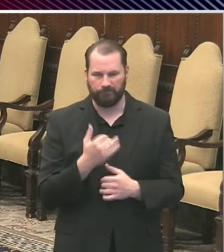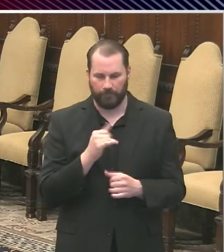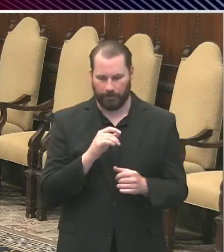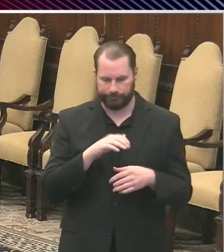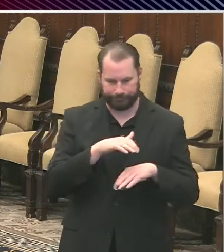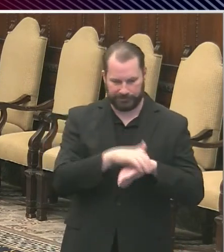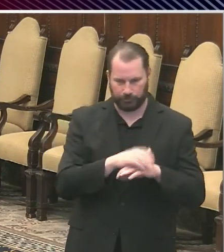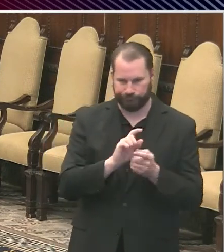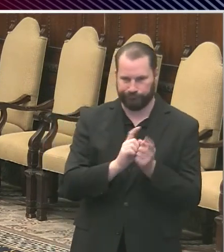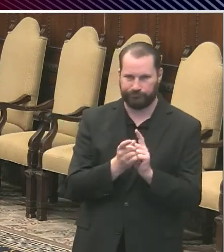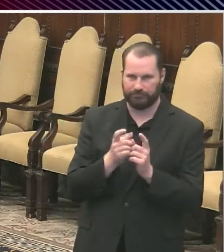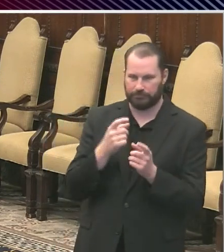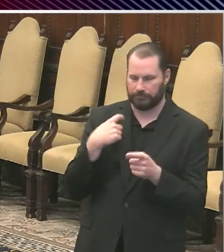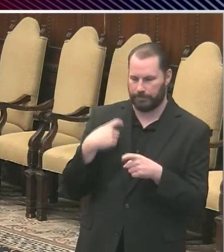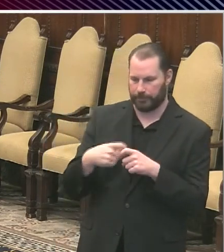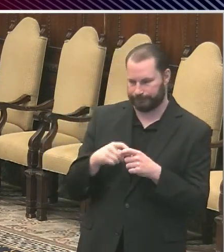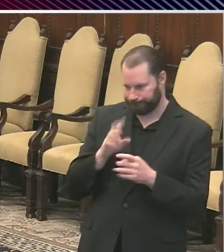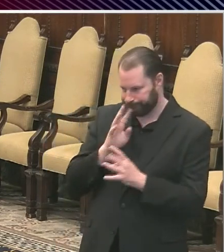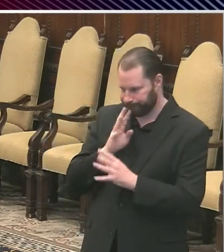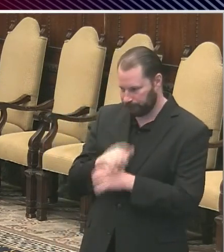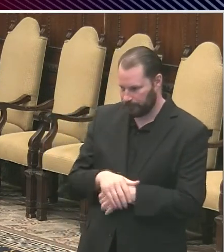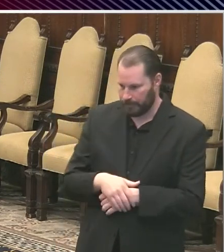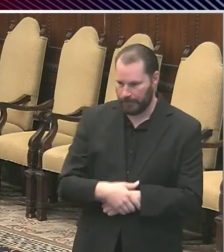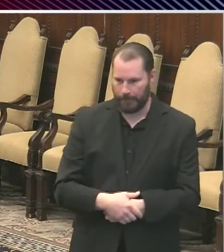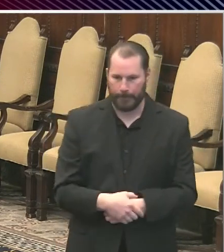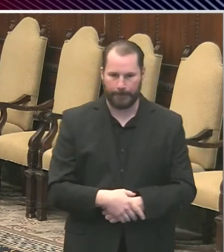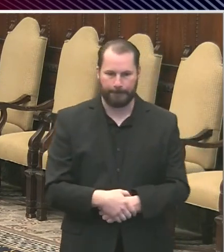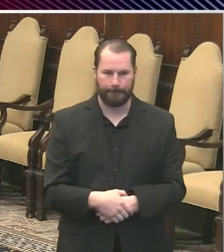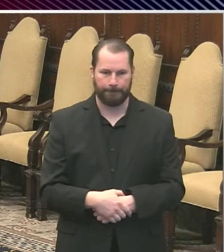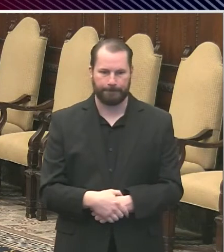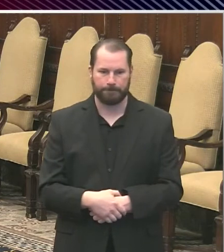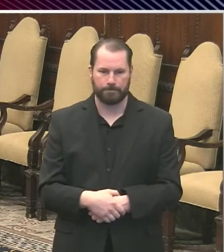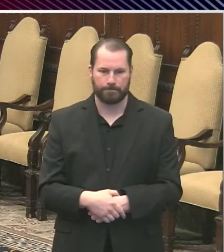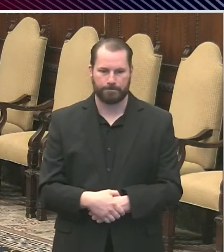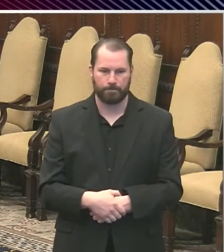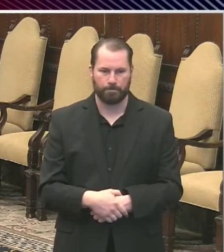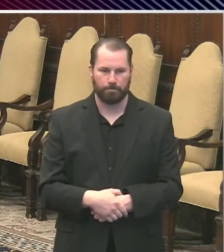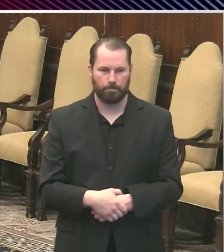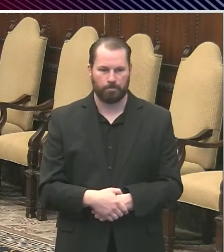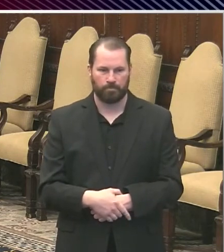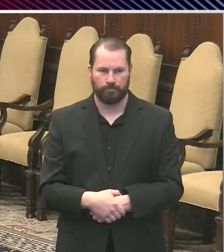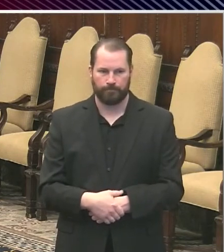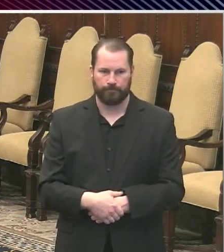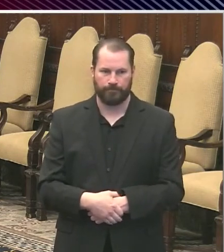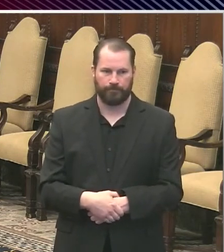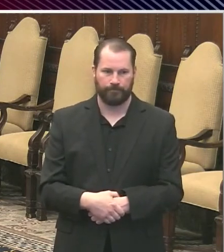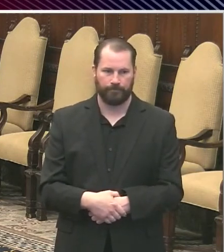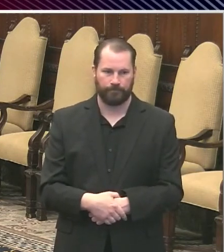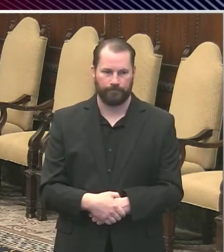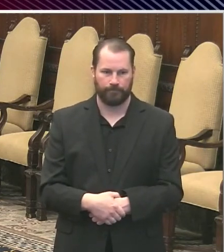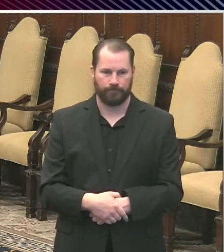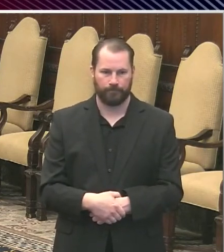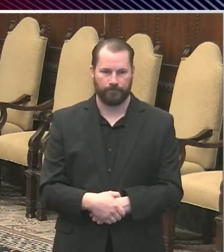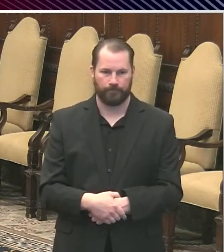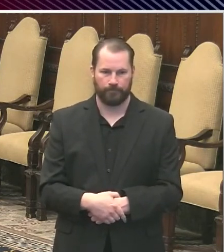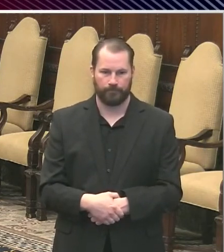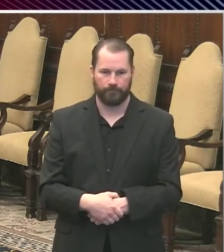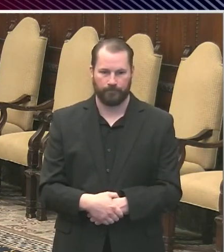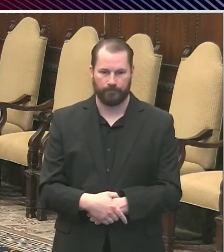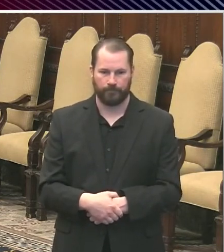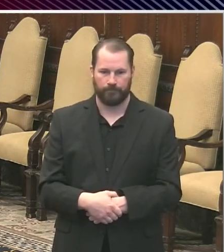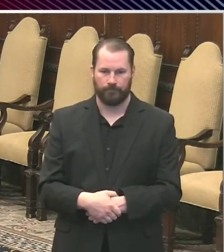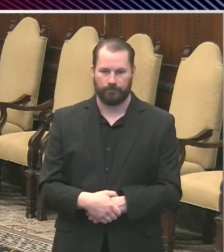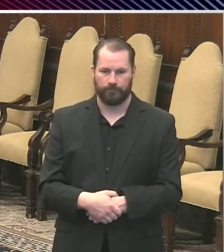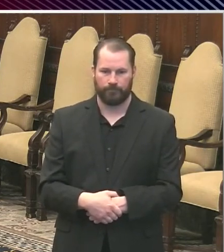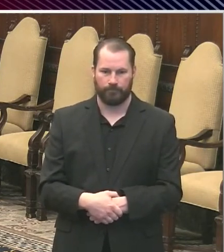está afuera, pero nosotros sí hicimos un sondeo a lo largo de la ciudad y lo que encontramos es que la mayoría de personas está observando la orden de